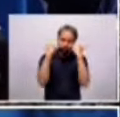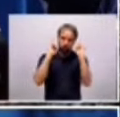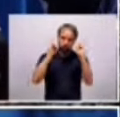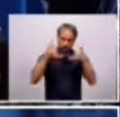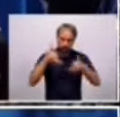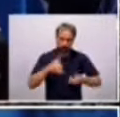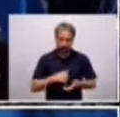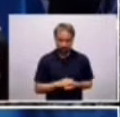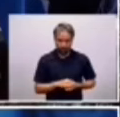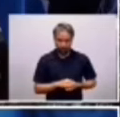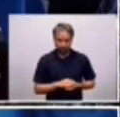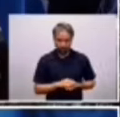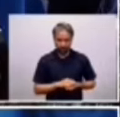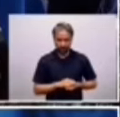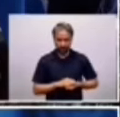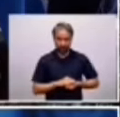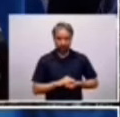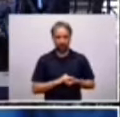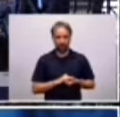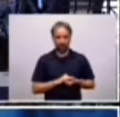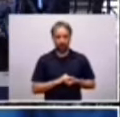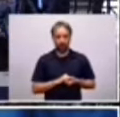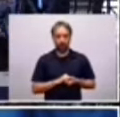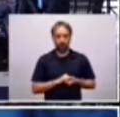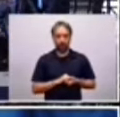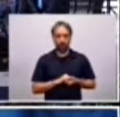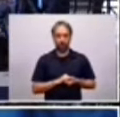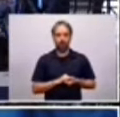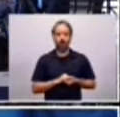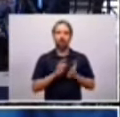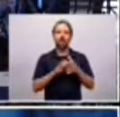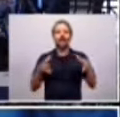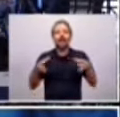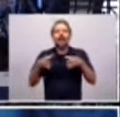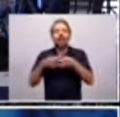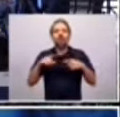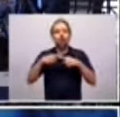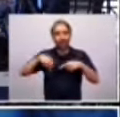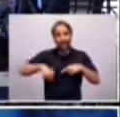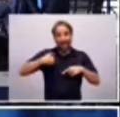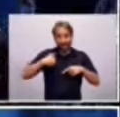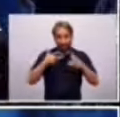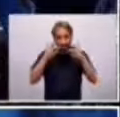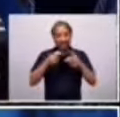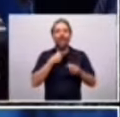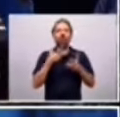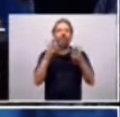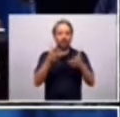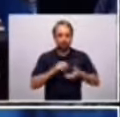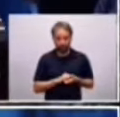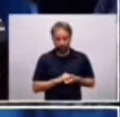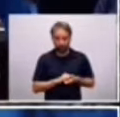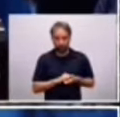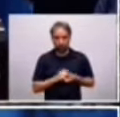Porque, nada, me parece que lo que para algunos puede ser, che, hay que esperar, para